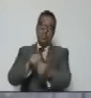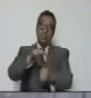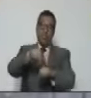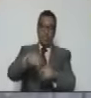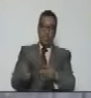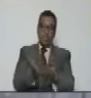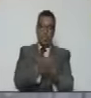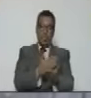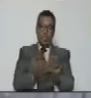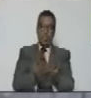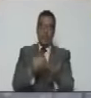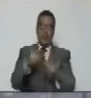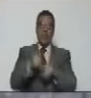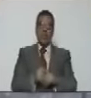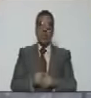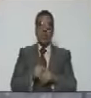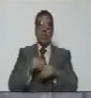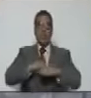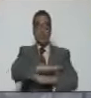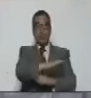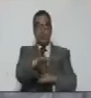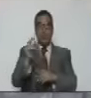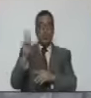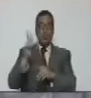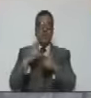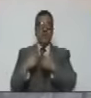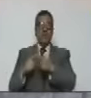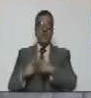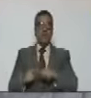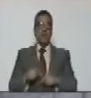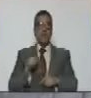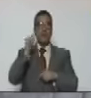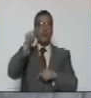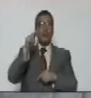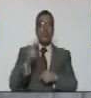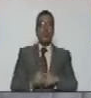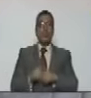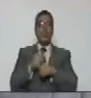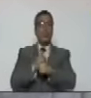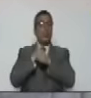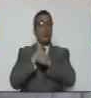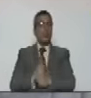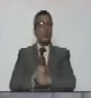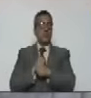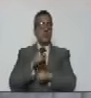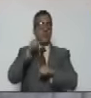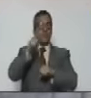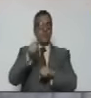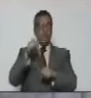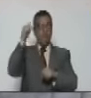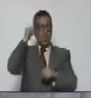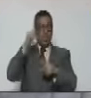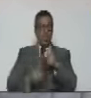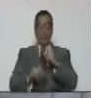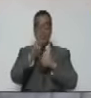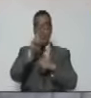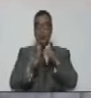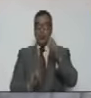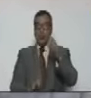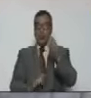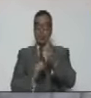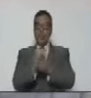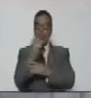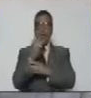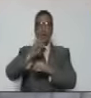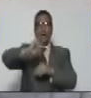serie dedicada al llano venezolano, entre otras. Allá lo estaban esperando, lo esperan hasta el día 2 de mayo,